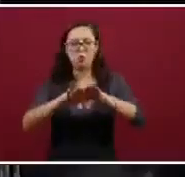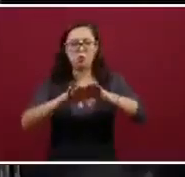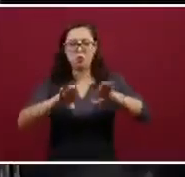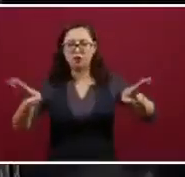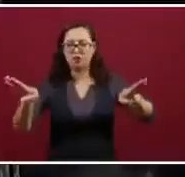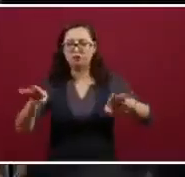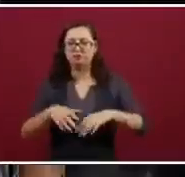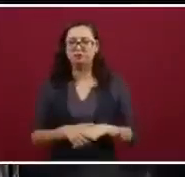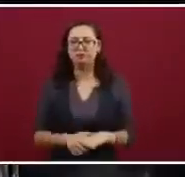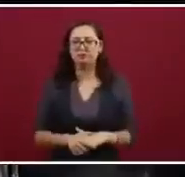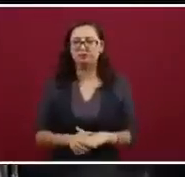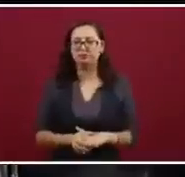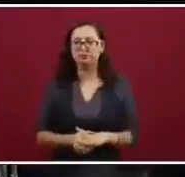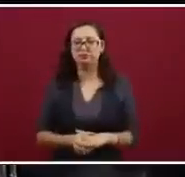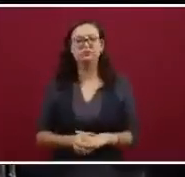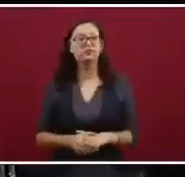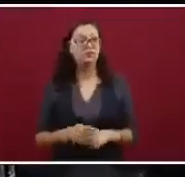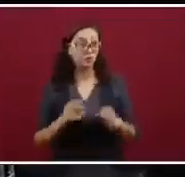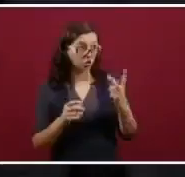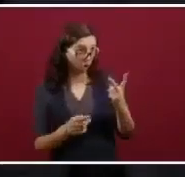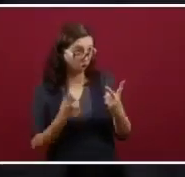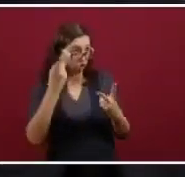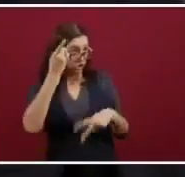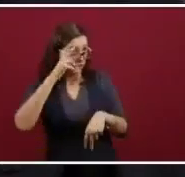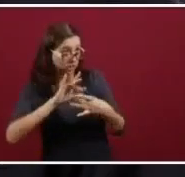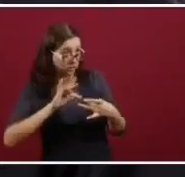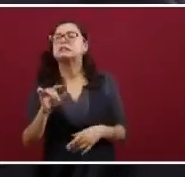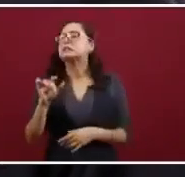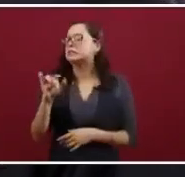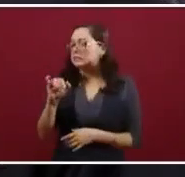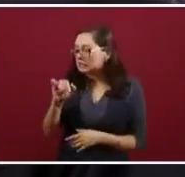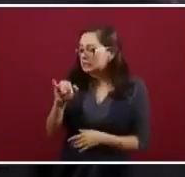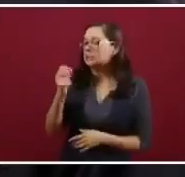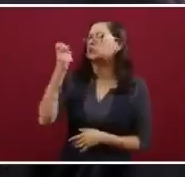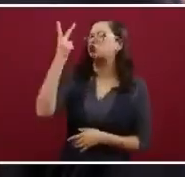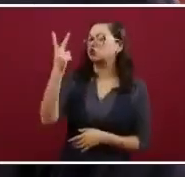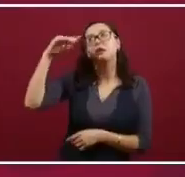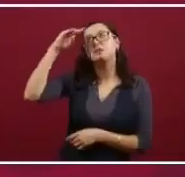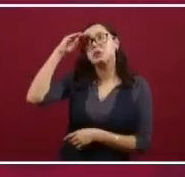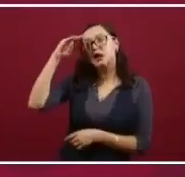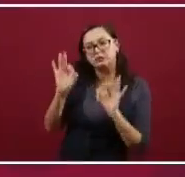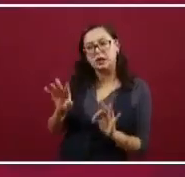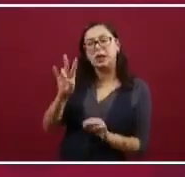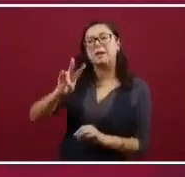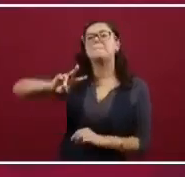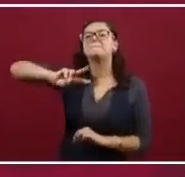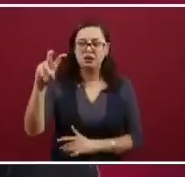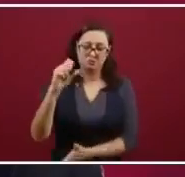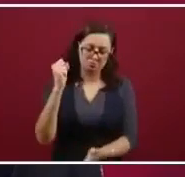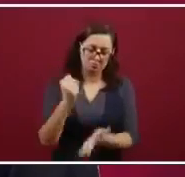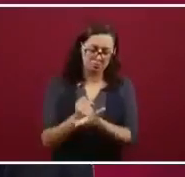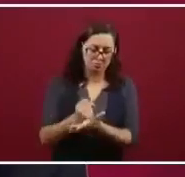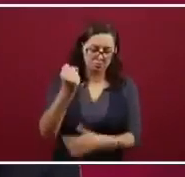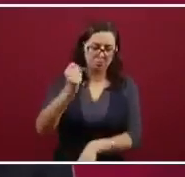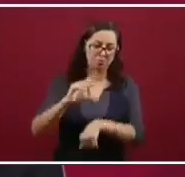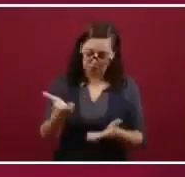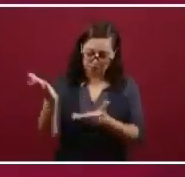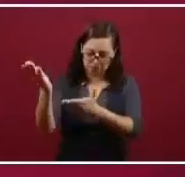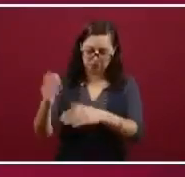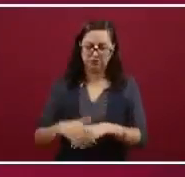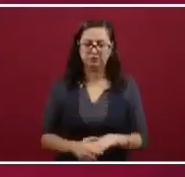dos directores, sí, de Conacyt del Sí, semestre. Para que con un criterio sí, apropiado, se autorice. No se